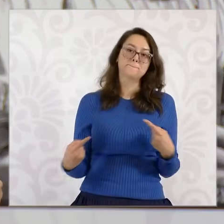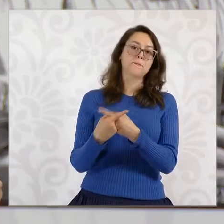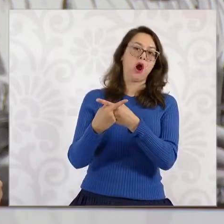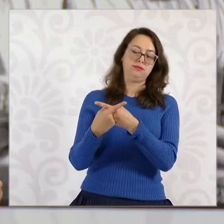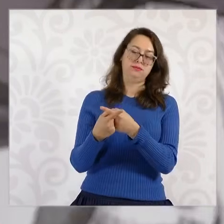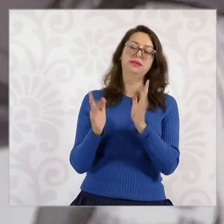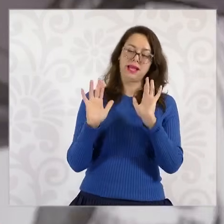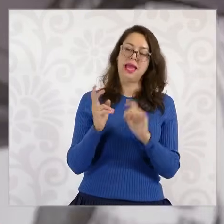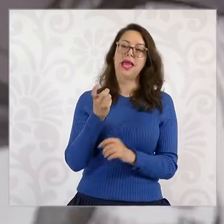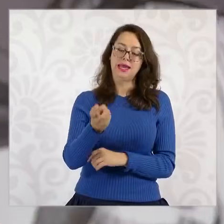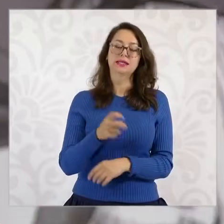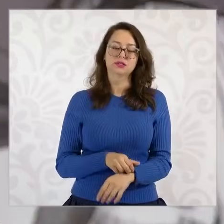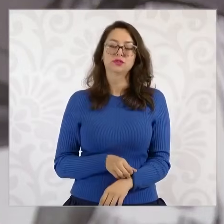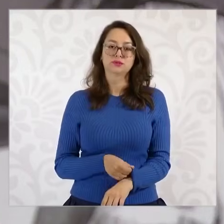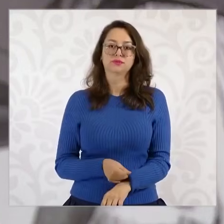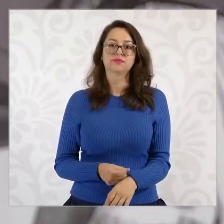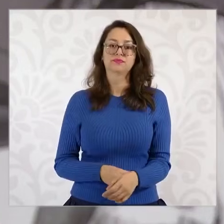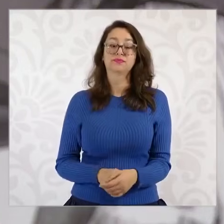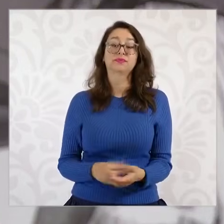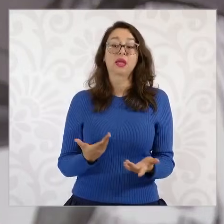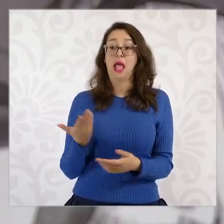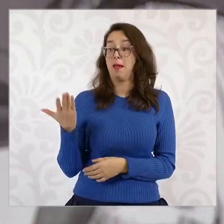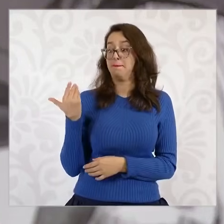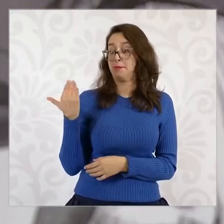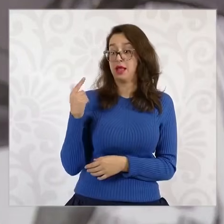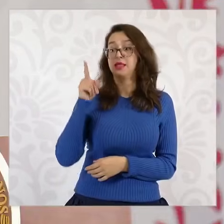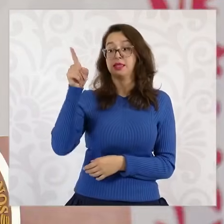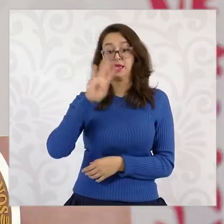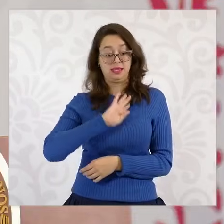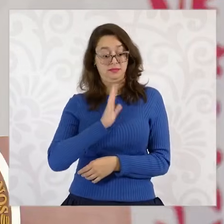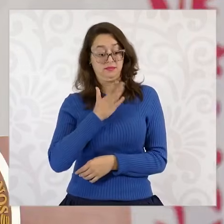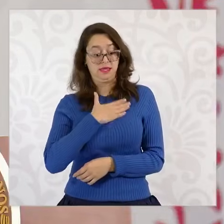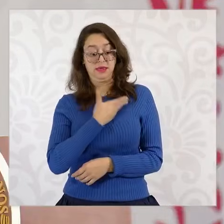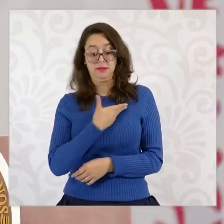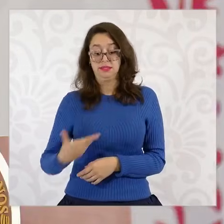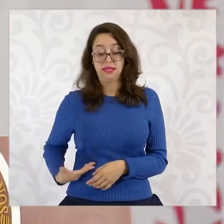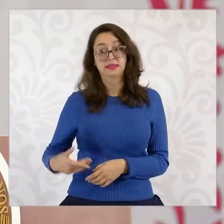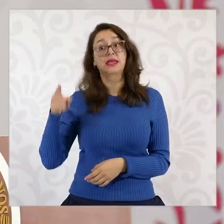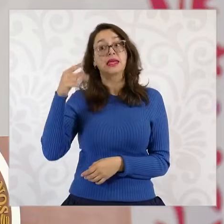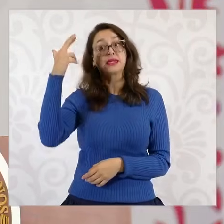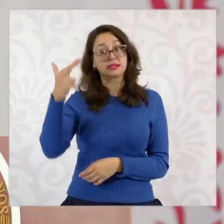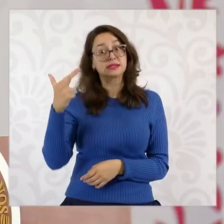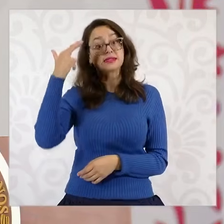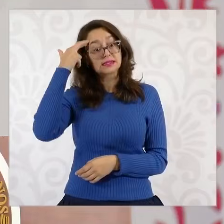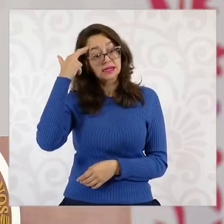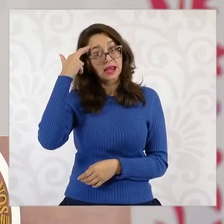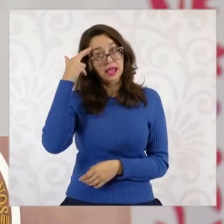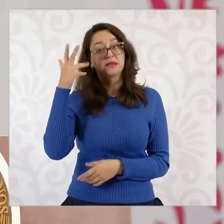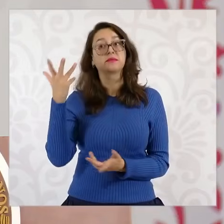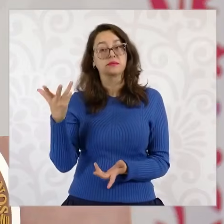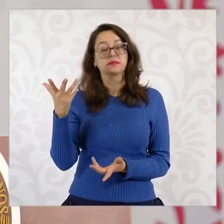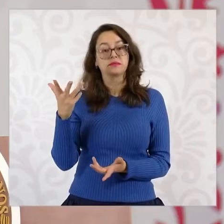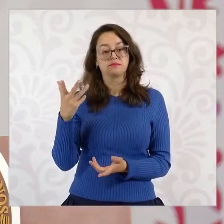México. Recientemente el propio presidente de España y también el rey, después de 2 exposiciones